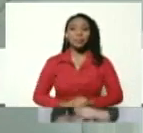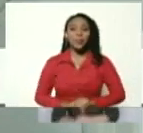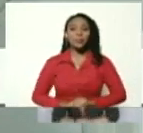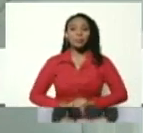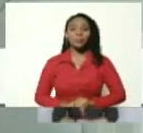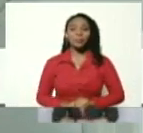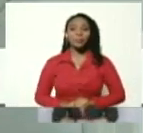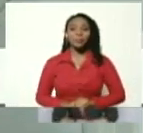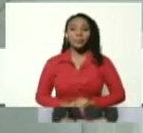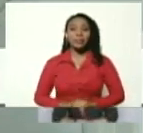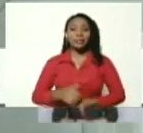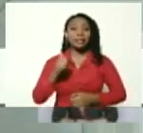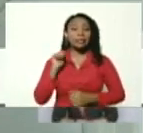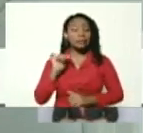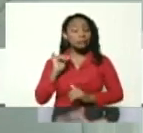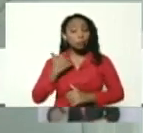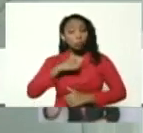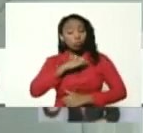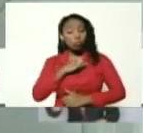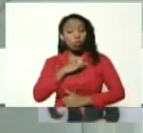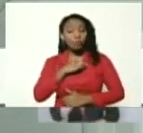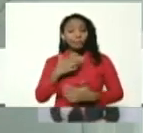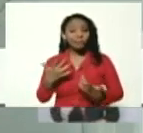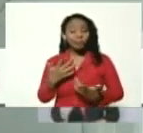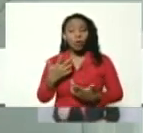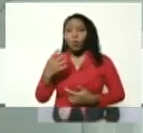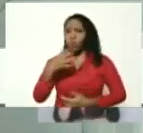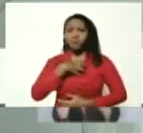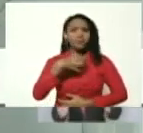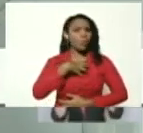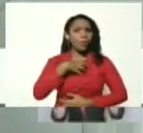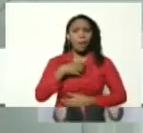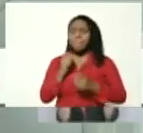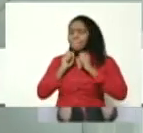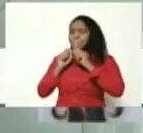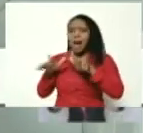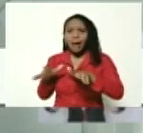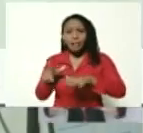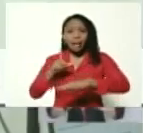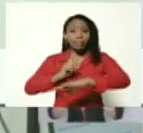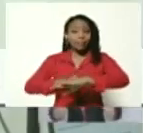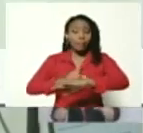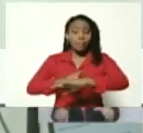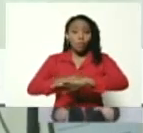y nosotros no puedo perder esta ocasión para